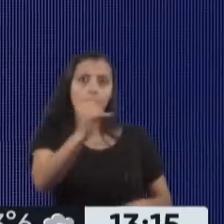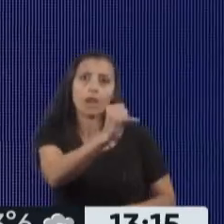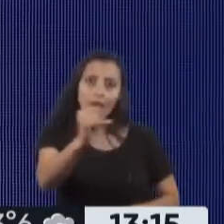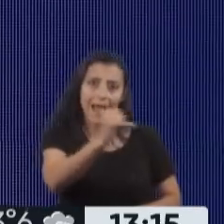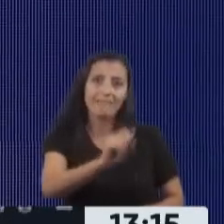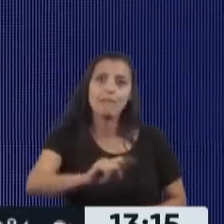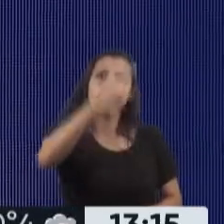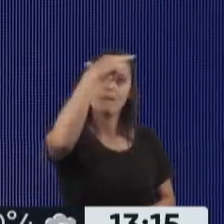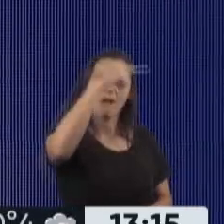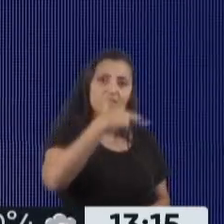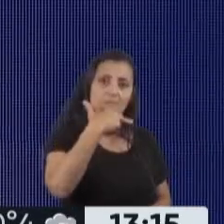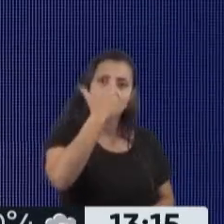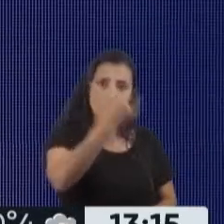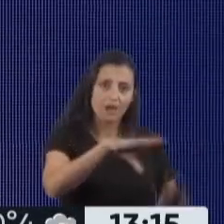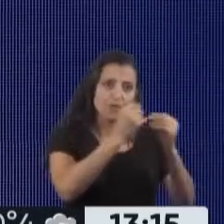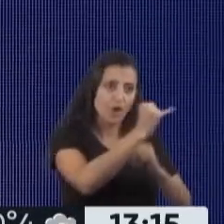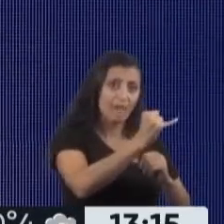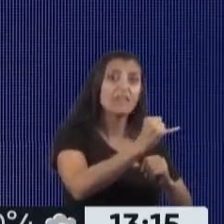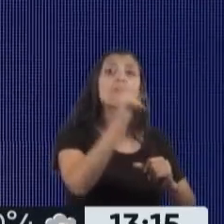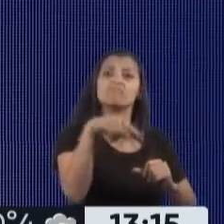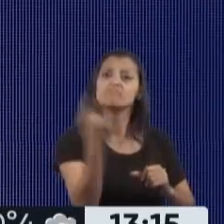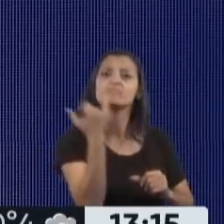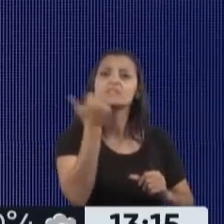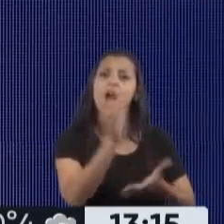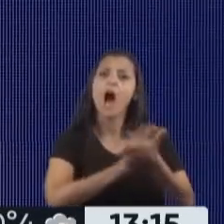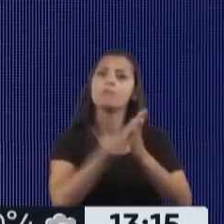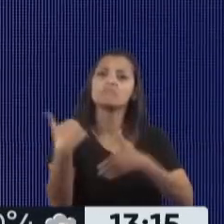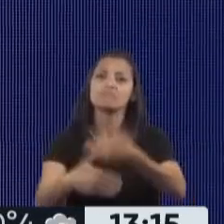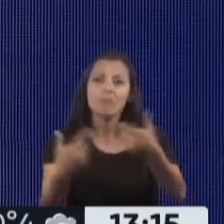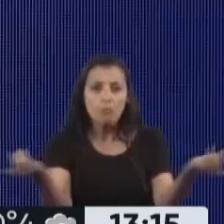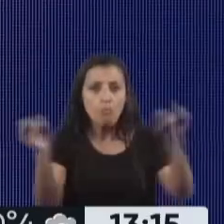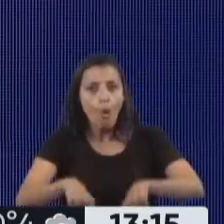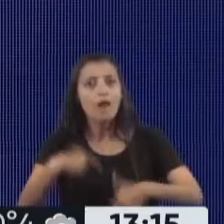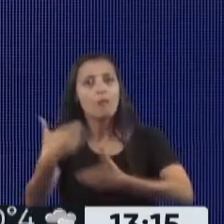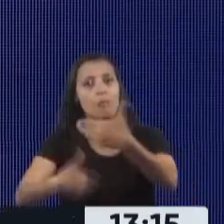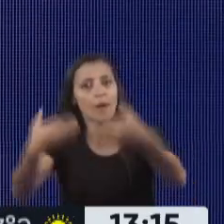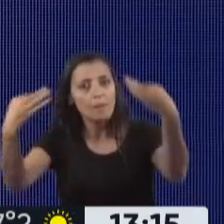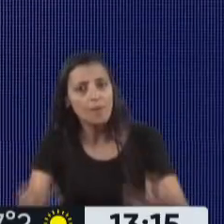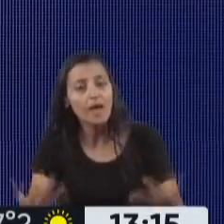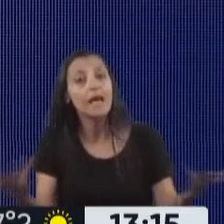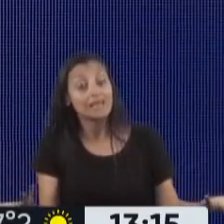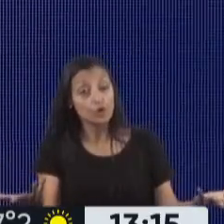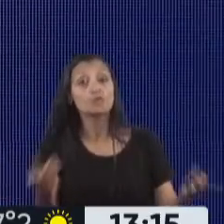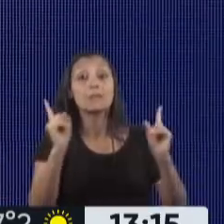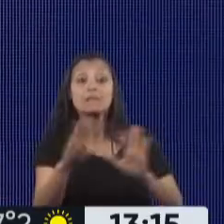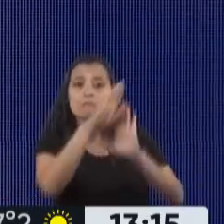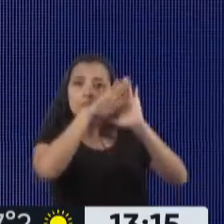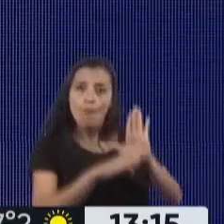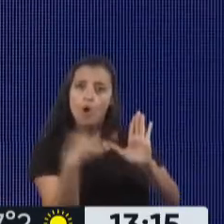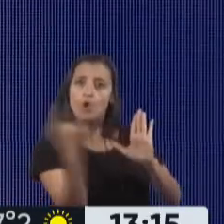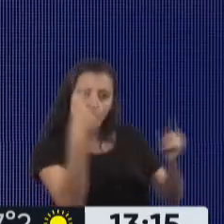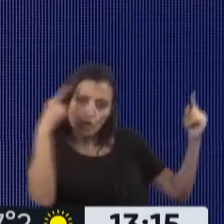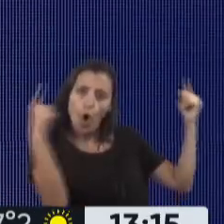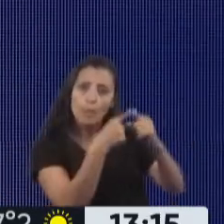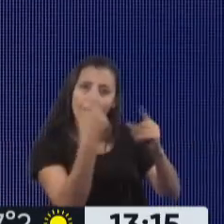primer trimestre y ya se empezó a revertir. Por lo tanto, además, el programa económico fue tan